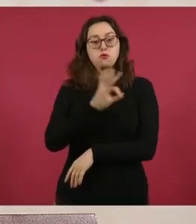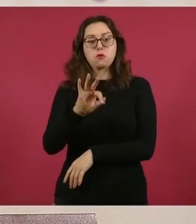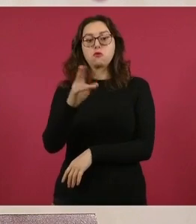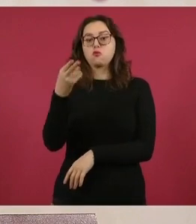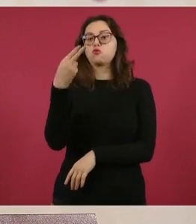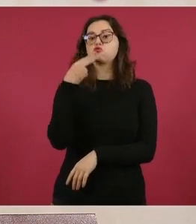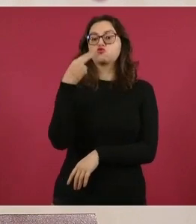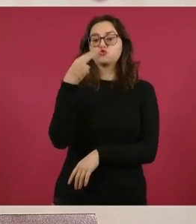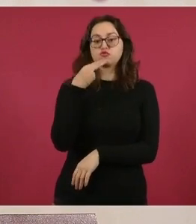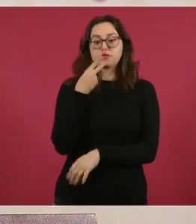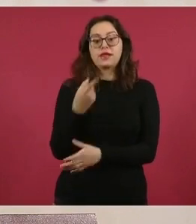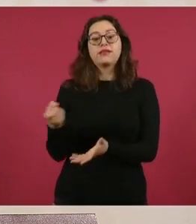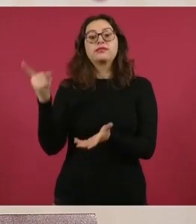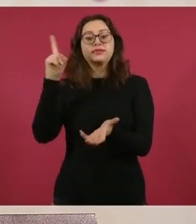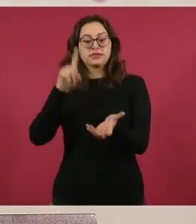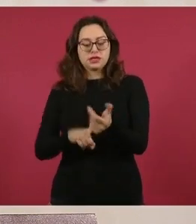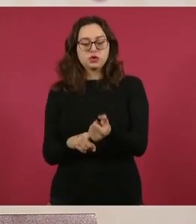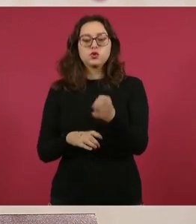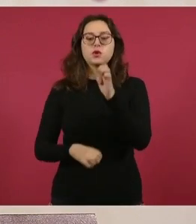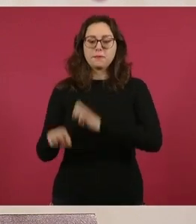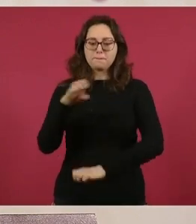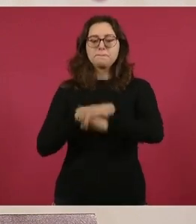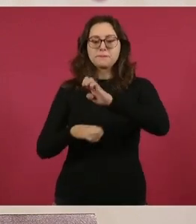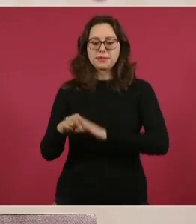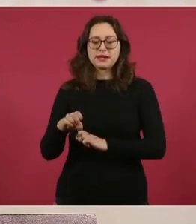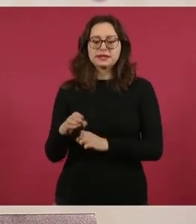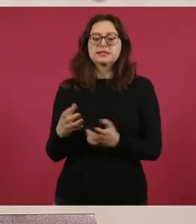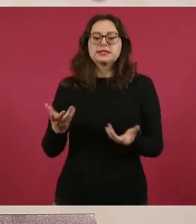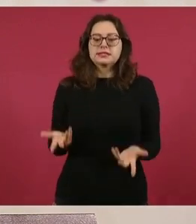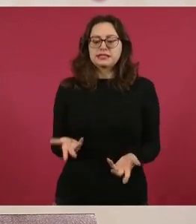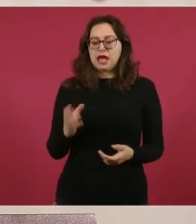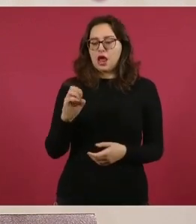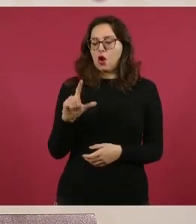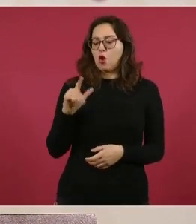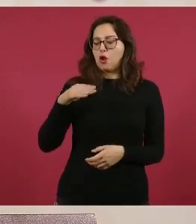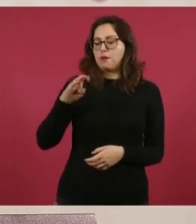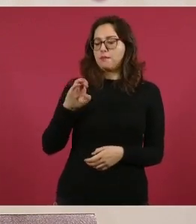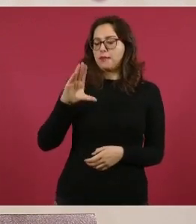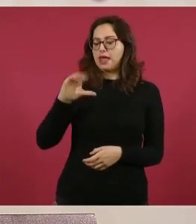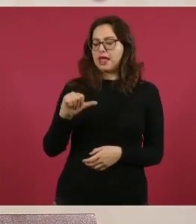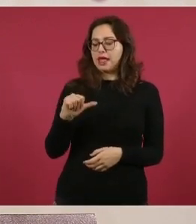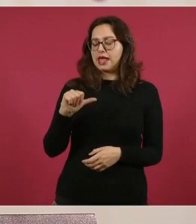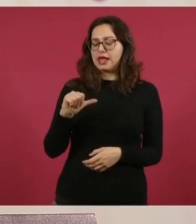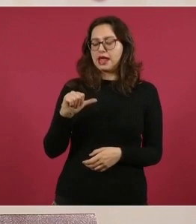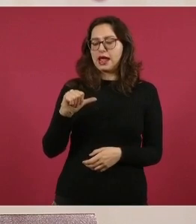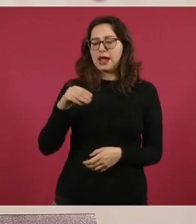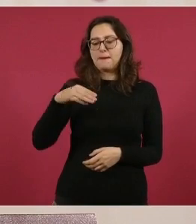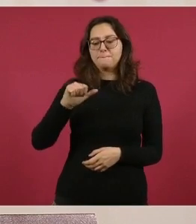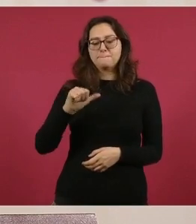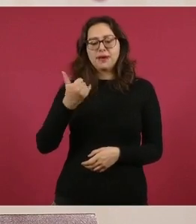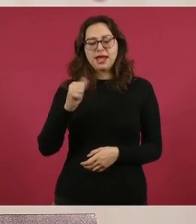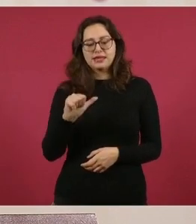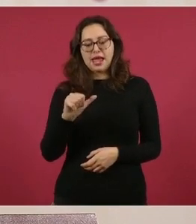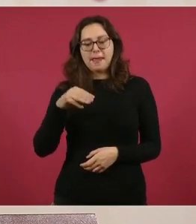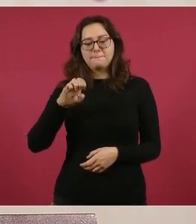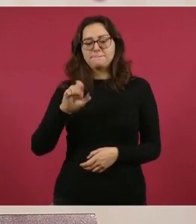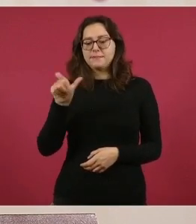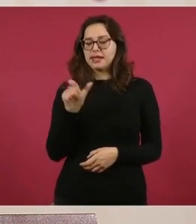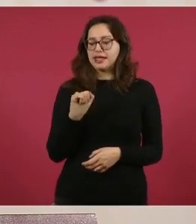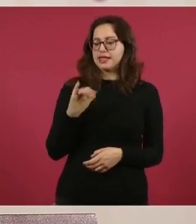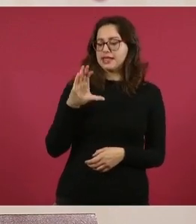Aeroportuario, Ferroviario y de Servicios Auxiliares y Conexos Olmeca Maya Mexica, Sociedad Anónima de Capital Variable, que es una